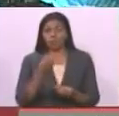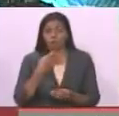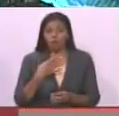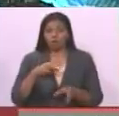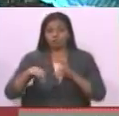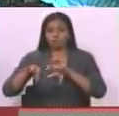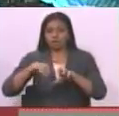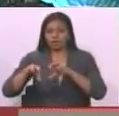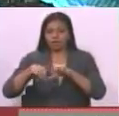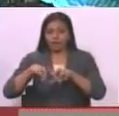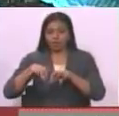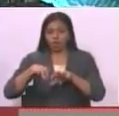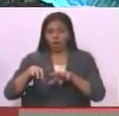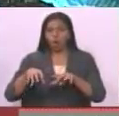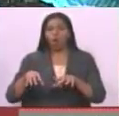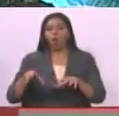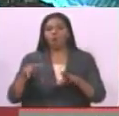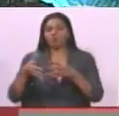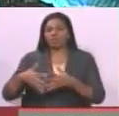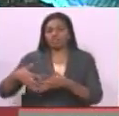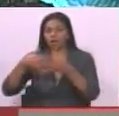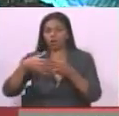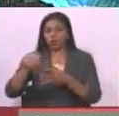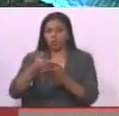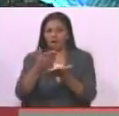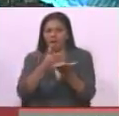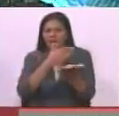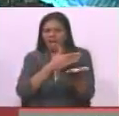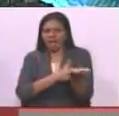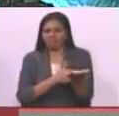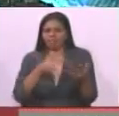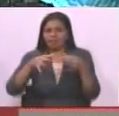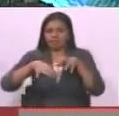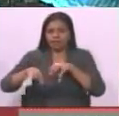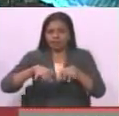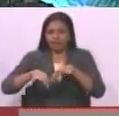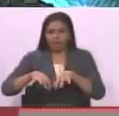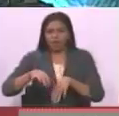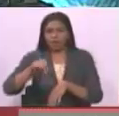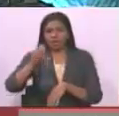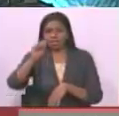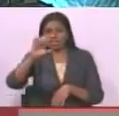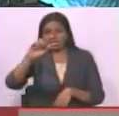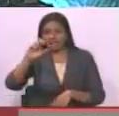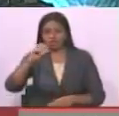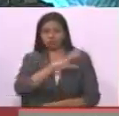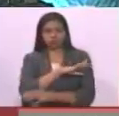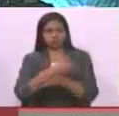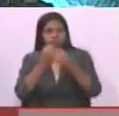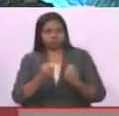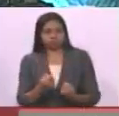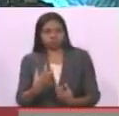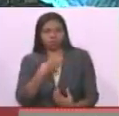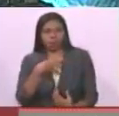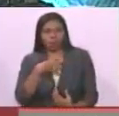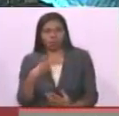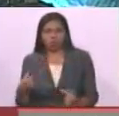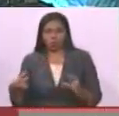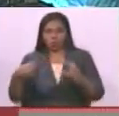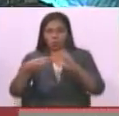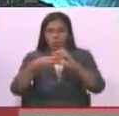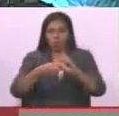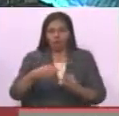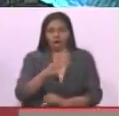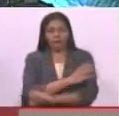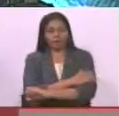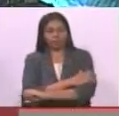algo. Desde que eres director de la CIA, con todo el poder que tienes, no has podido unir a la